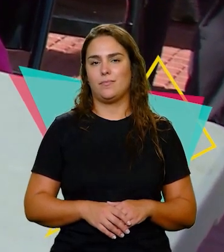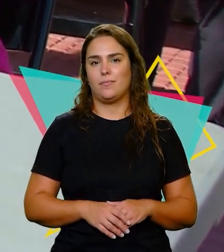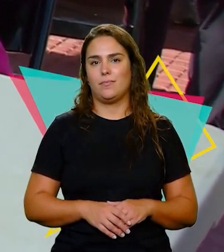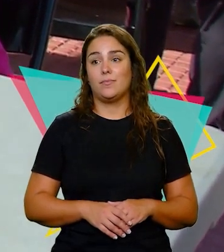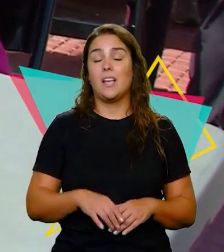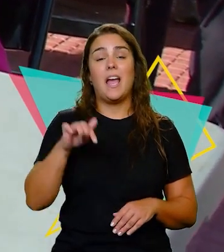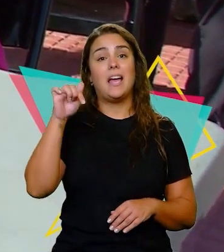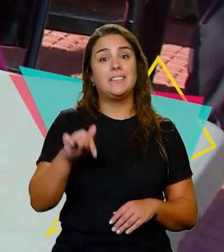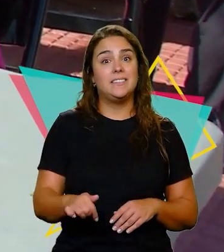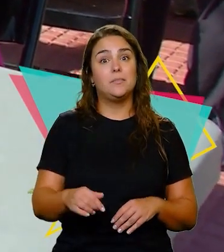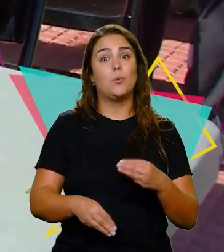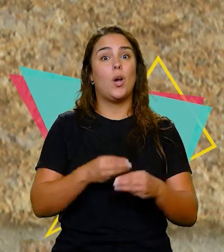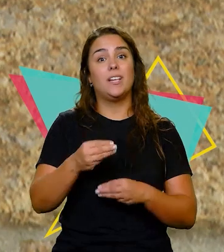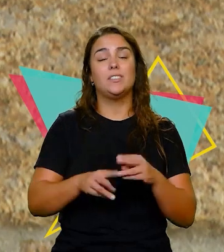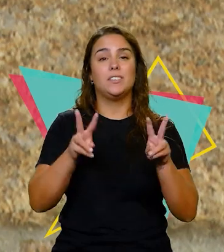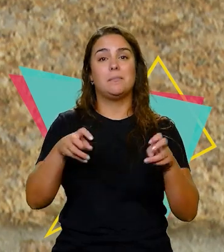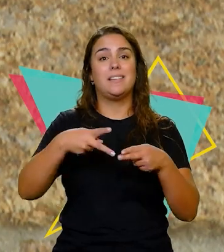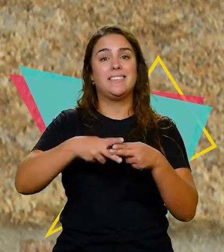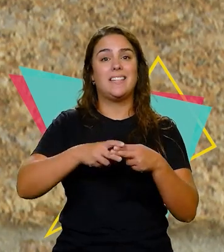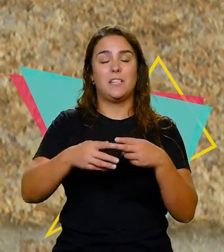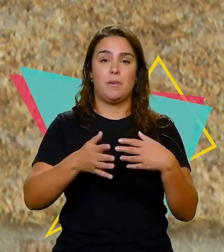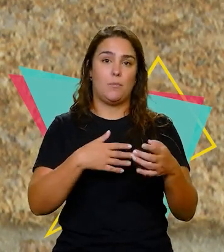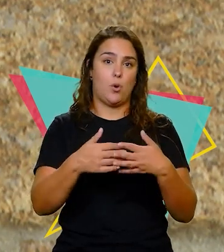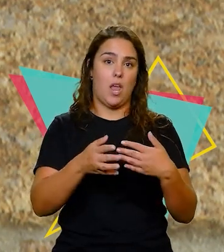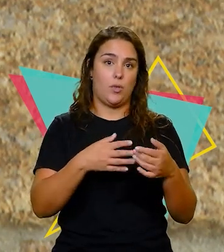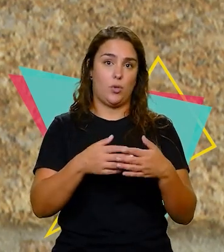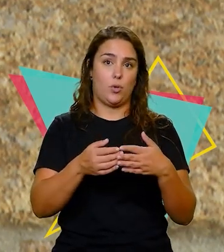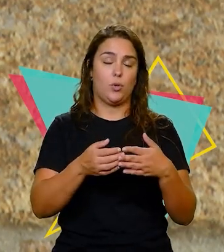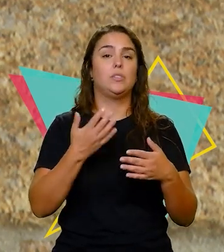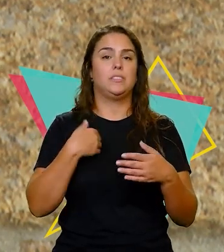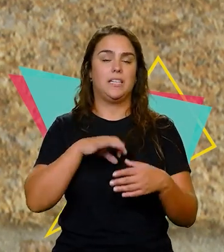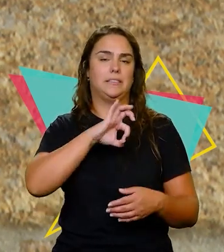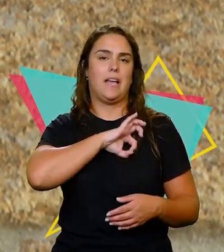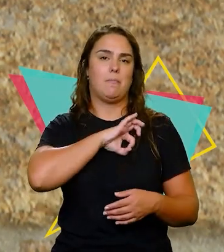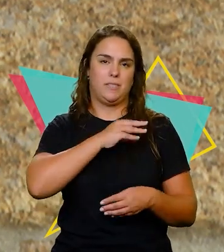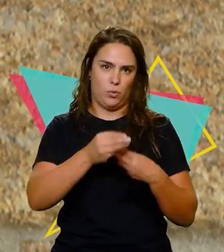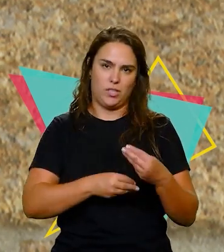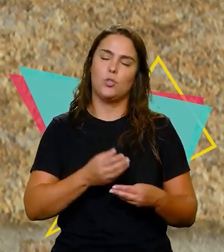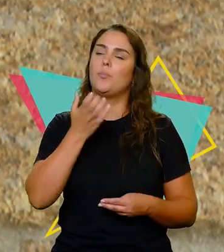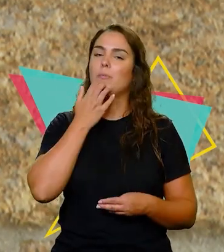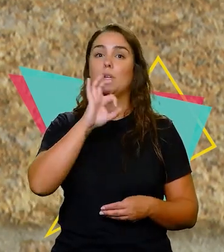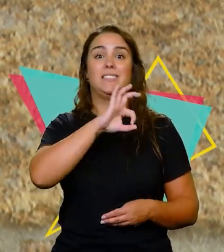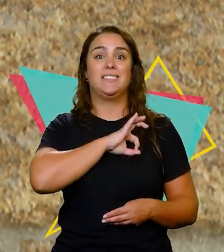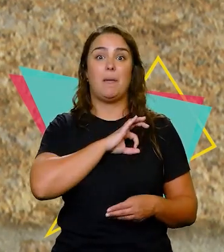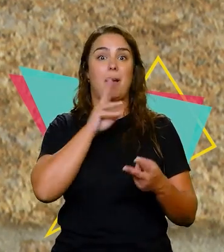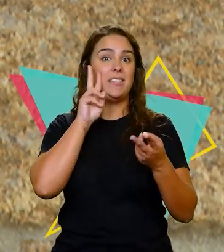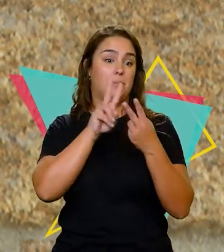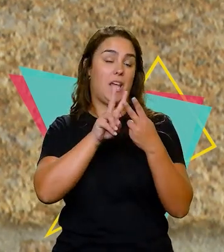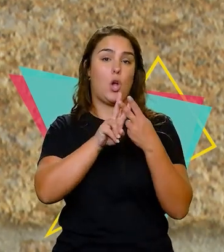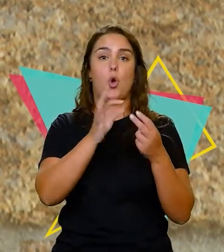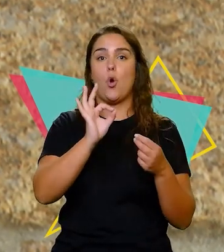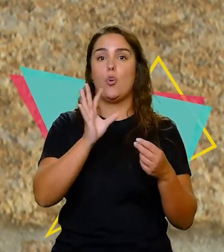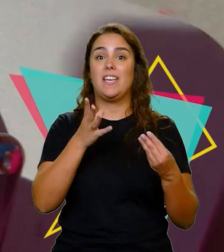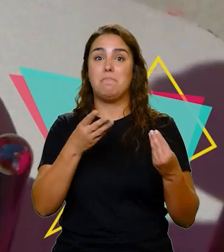Aquí hemos hecho hoy lo del taller de manipulados, que hemos estado haciendo chapas. Por ejemplo, la chapa de espejo,